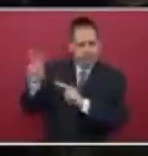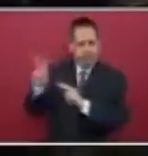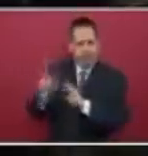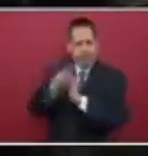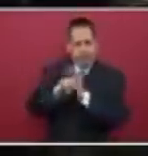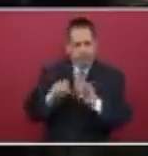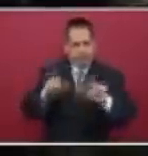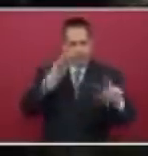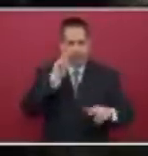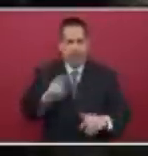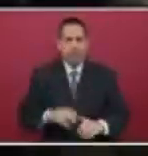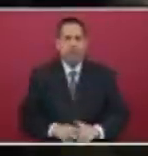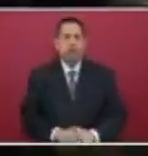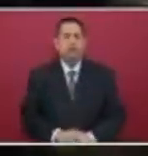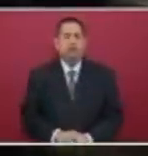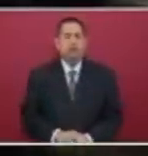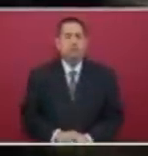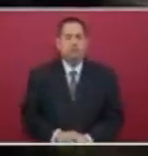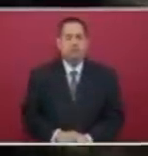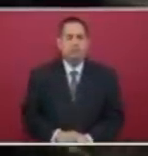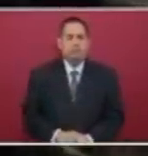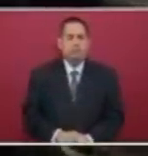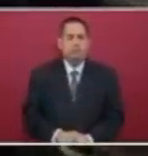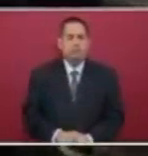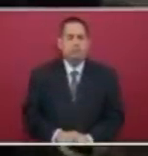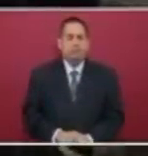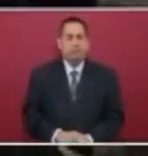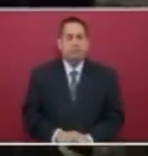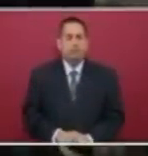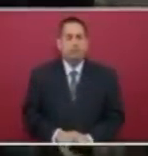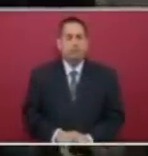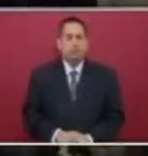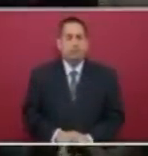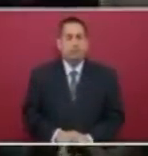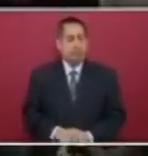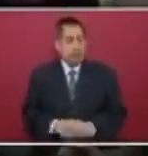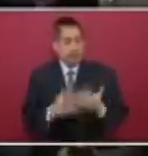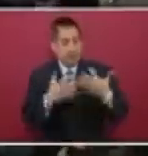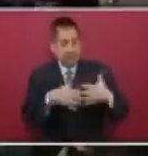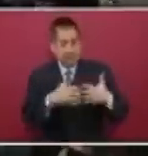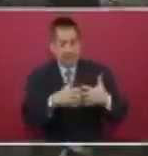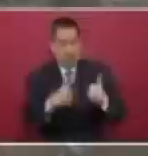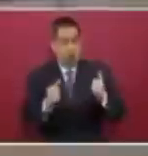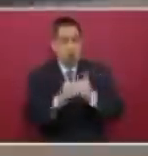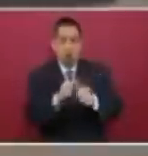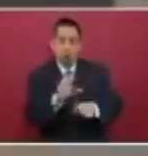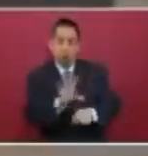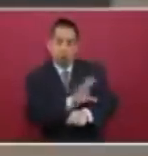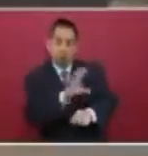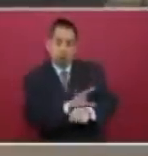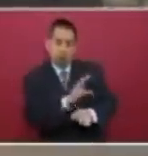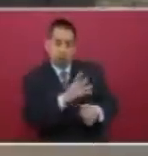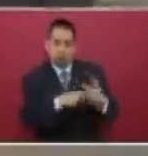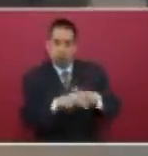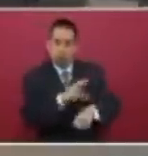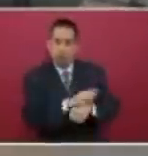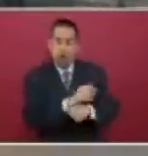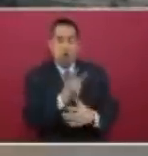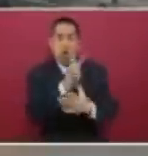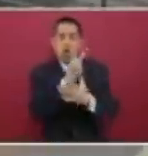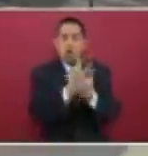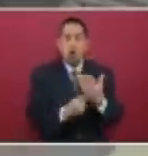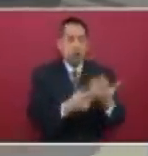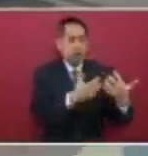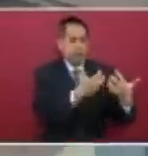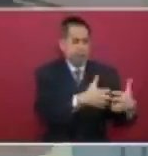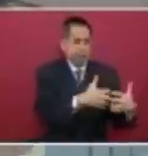ponerlo por favor centrales de ciclo combinado son aquellas donde se genera electricidad mediante la utilización conjunta de dos máquinas